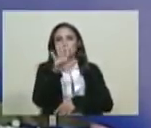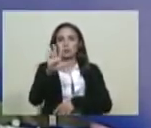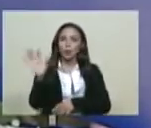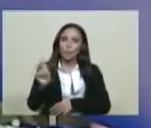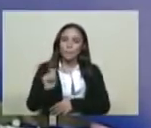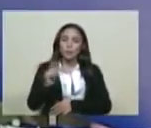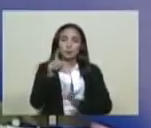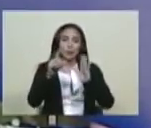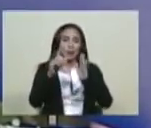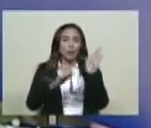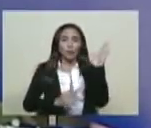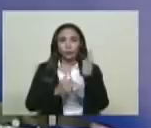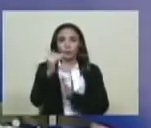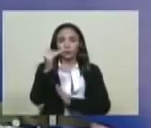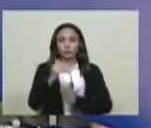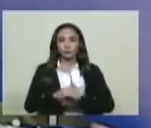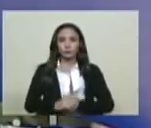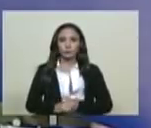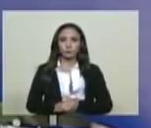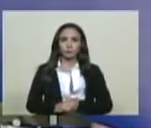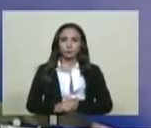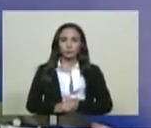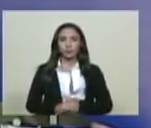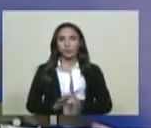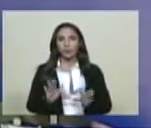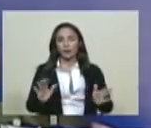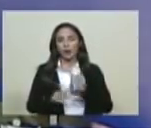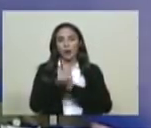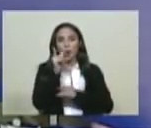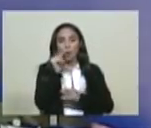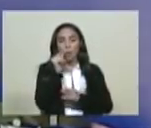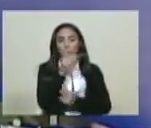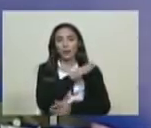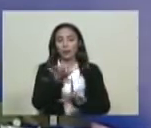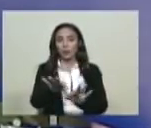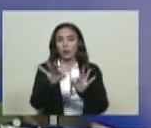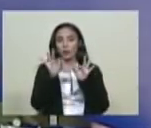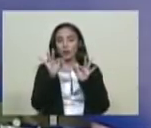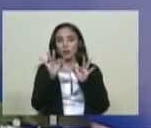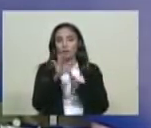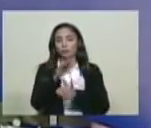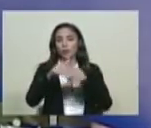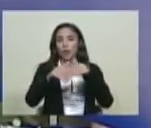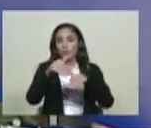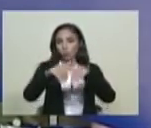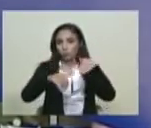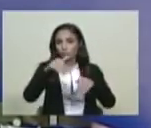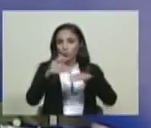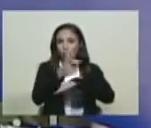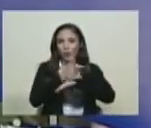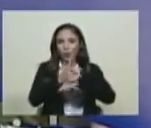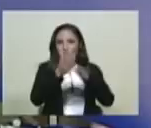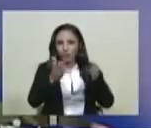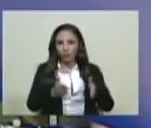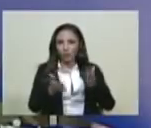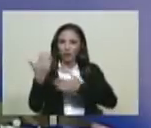un récord de votos. Verdaderamente, Rodolfo Marcos Torres, allá está para inaugurar